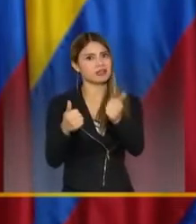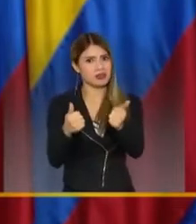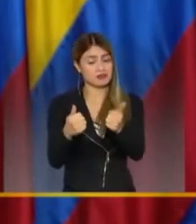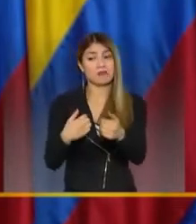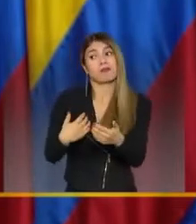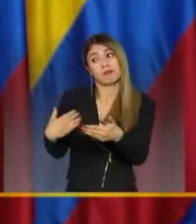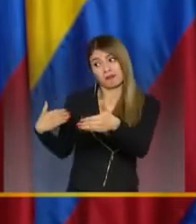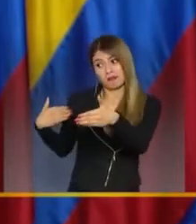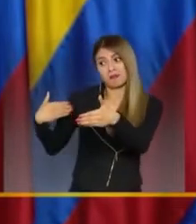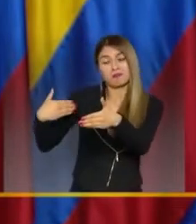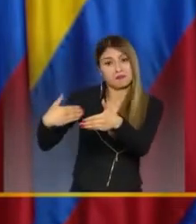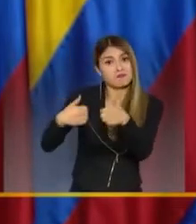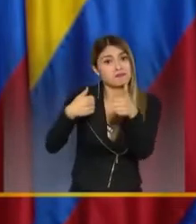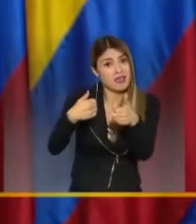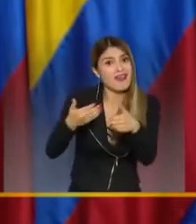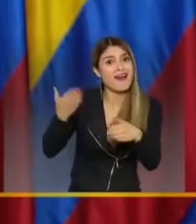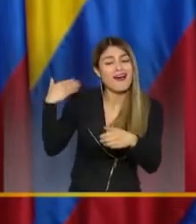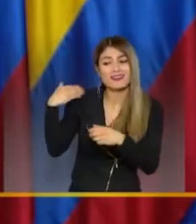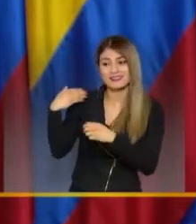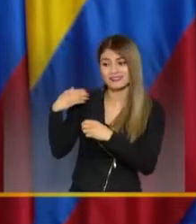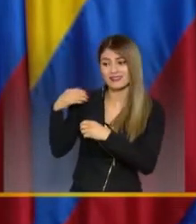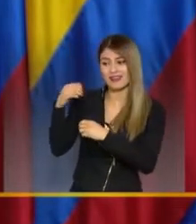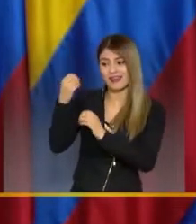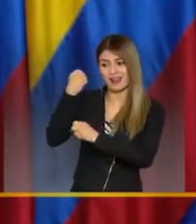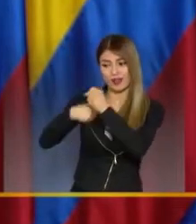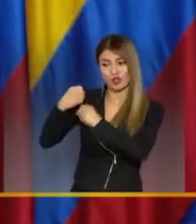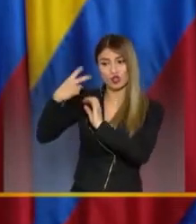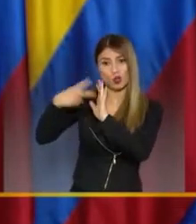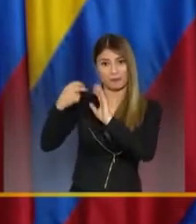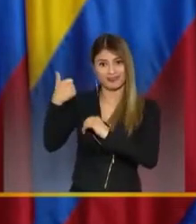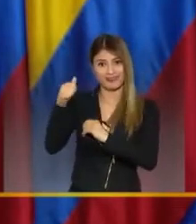Desde agosto del 2010 se han creado más de